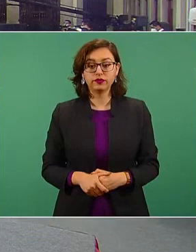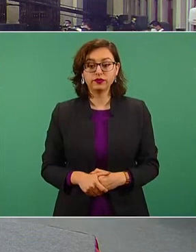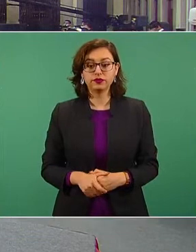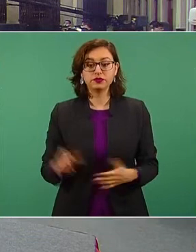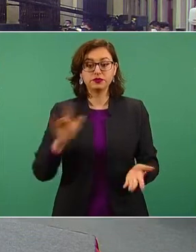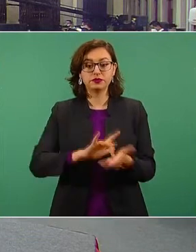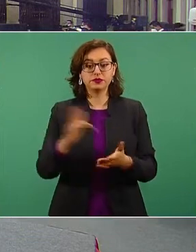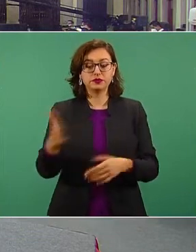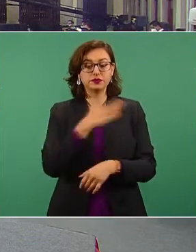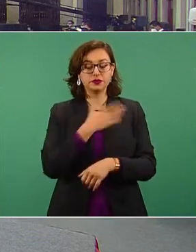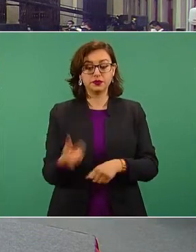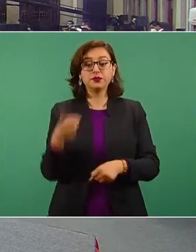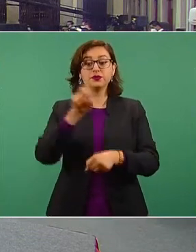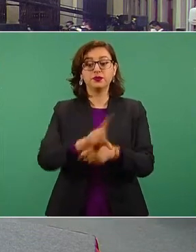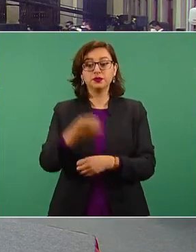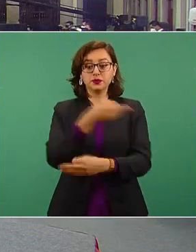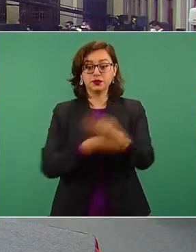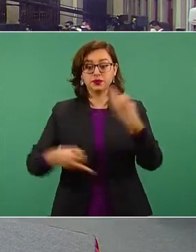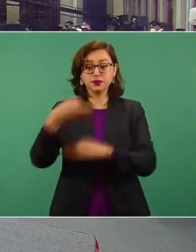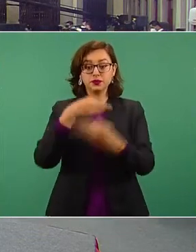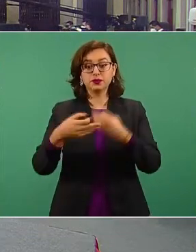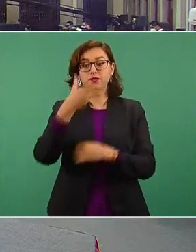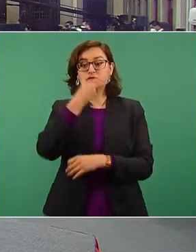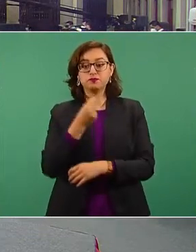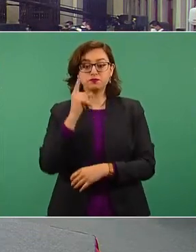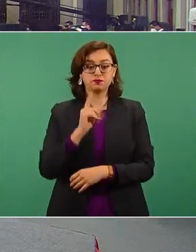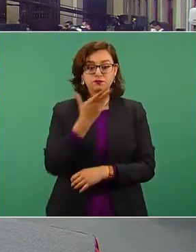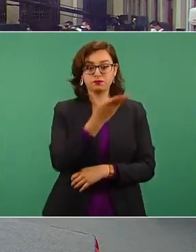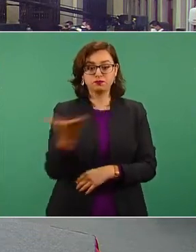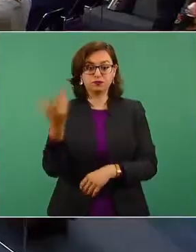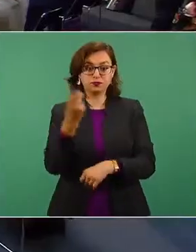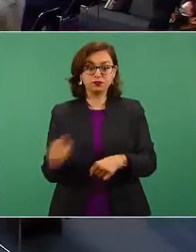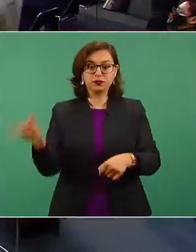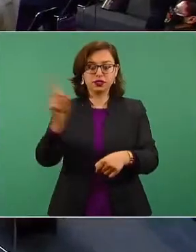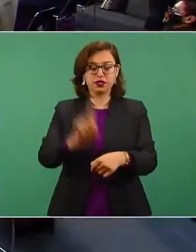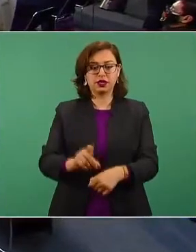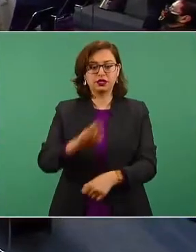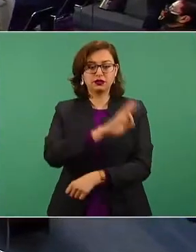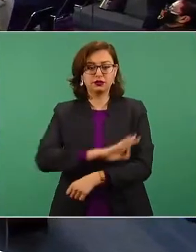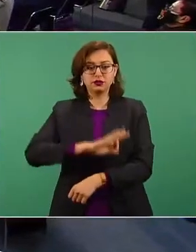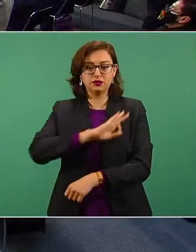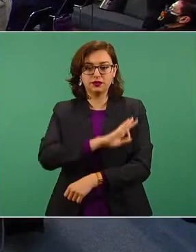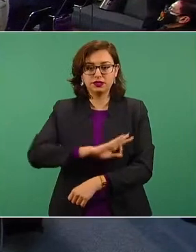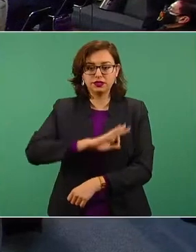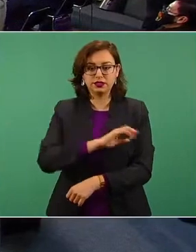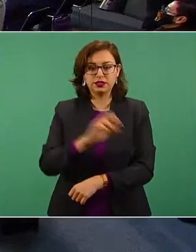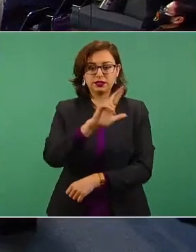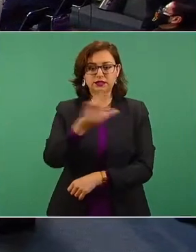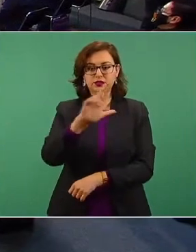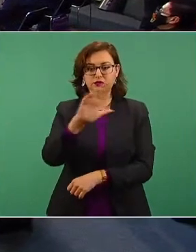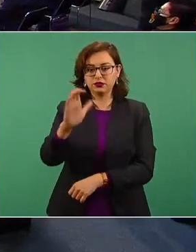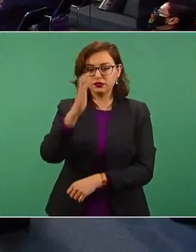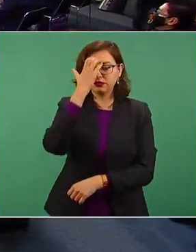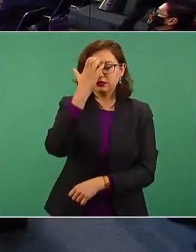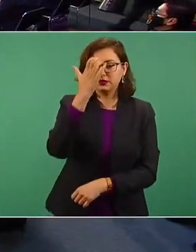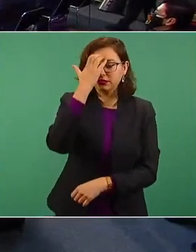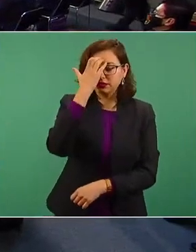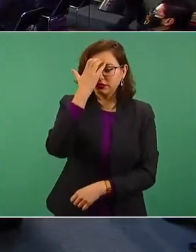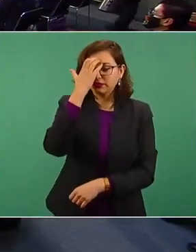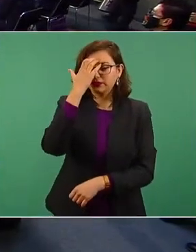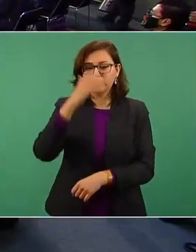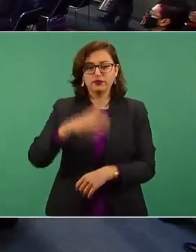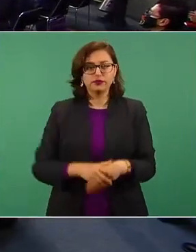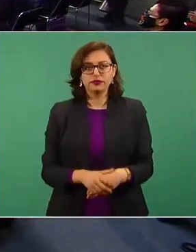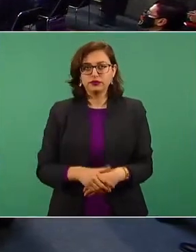Gracias, buenos días a todas ustedes en su día. Felicitaciones, nuestro reconocimiento a nuestras